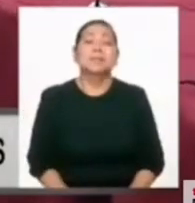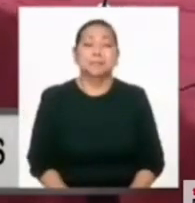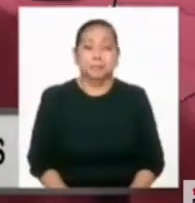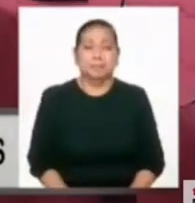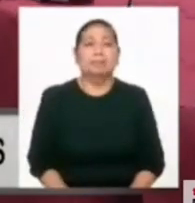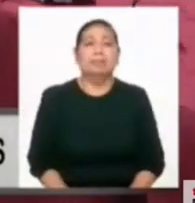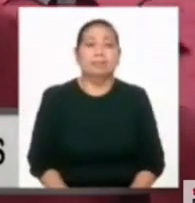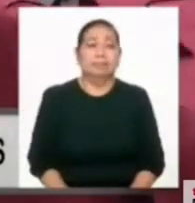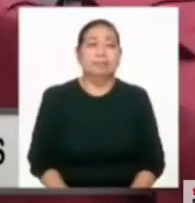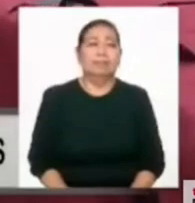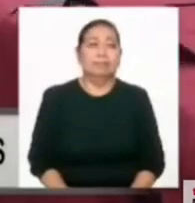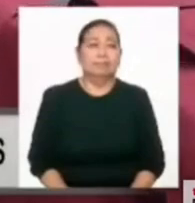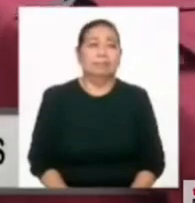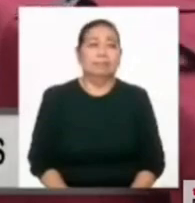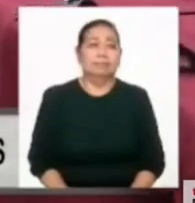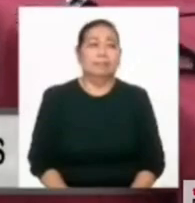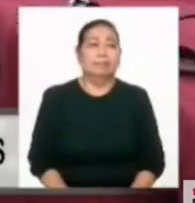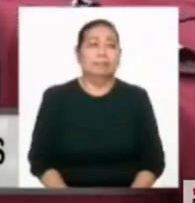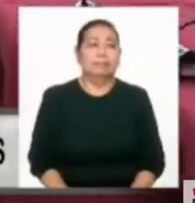Sí, gracias.